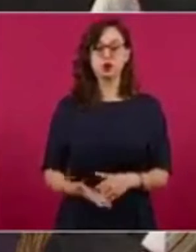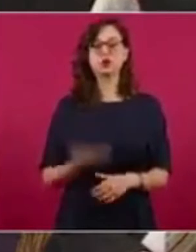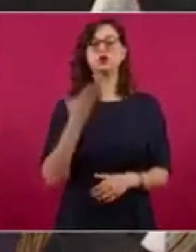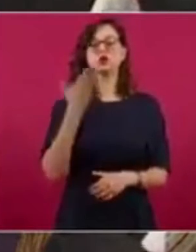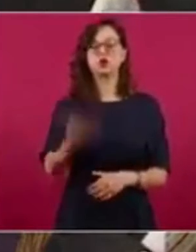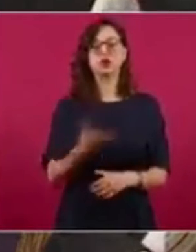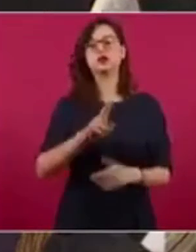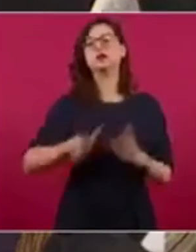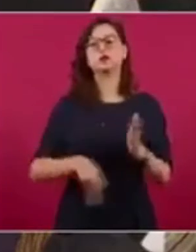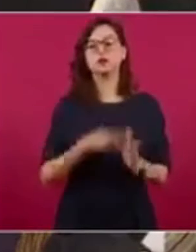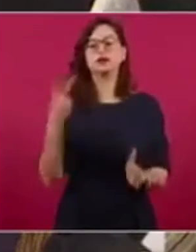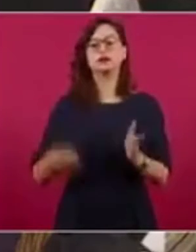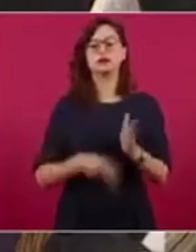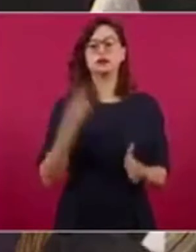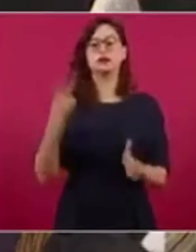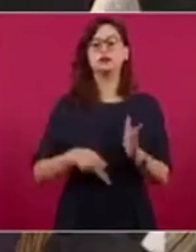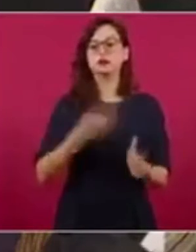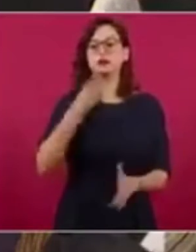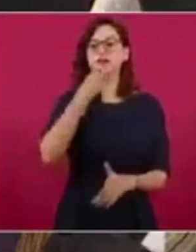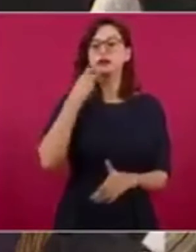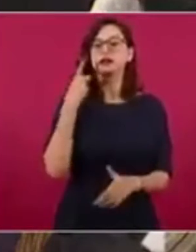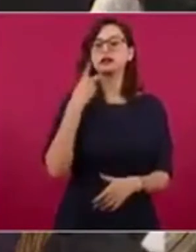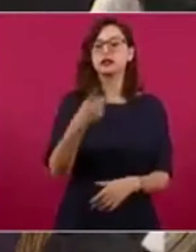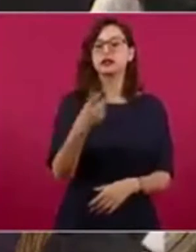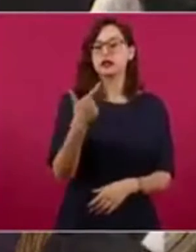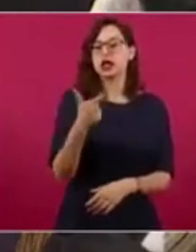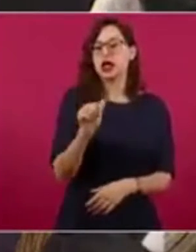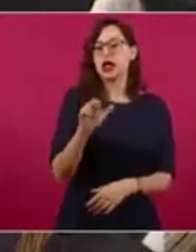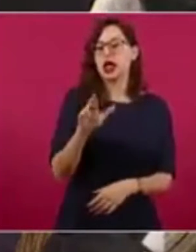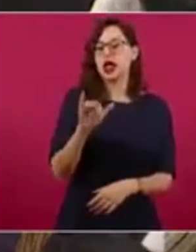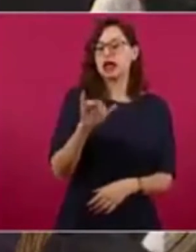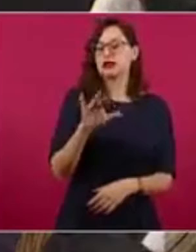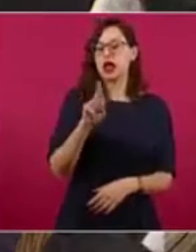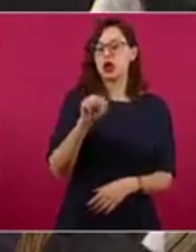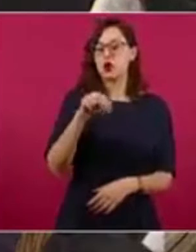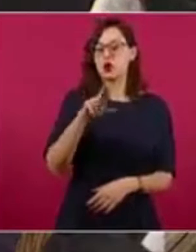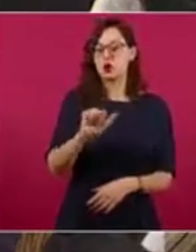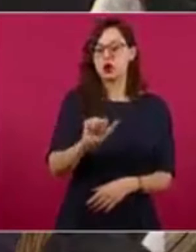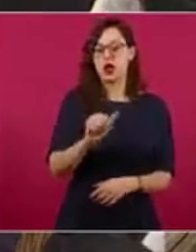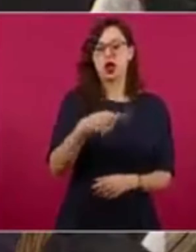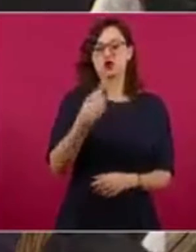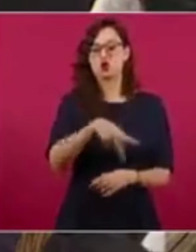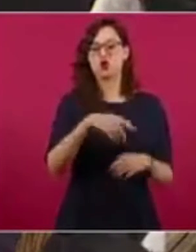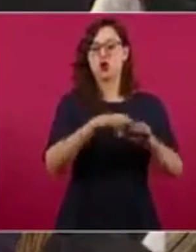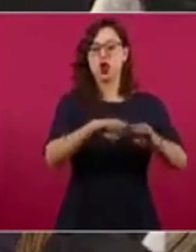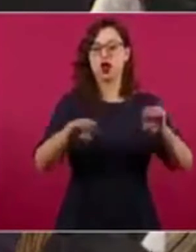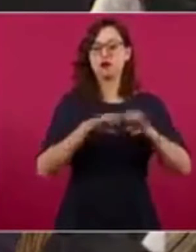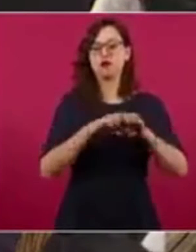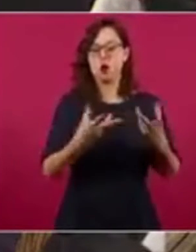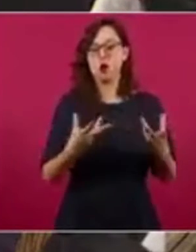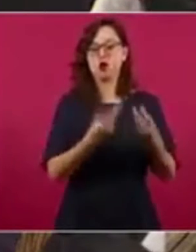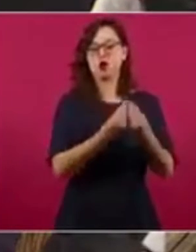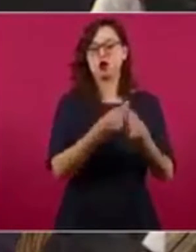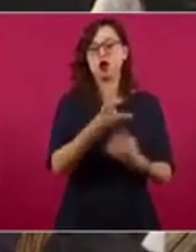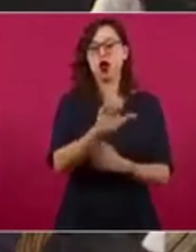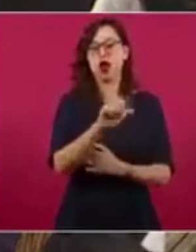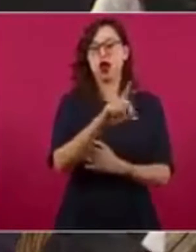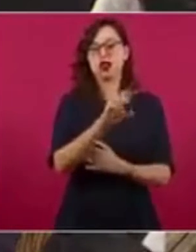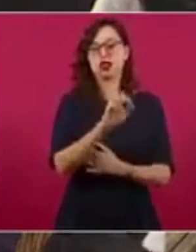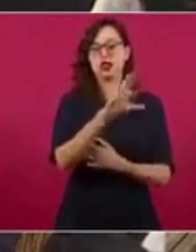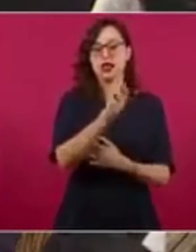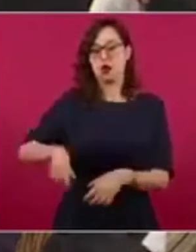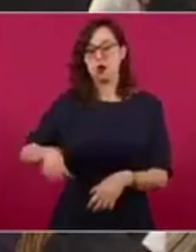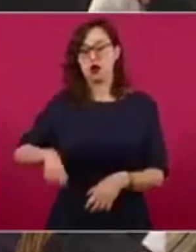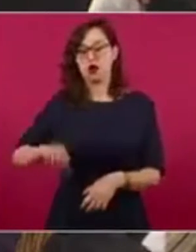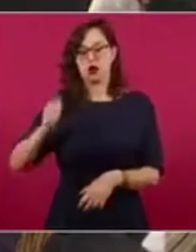ha mencionado que nada que tenga que ver con Genaro García Luna ni con todo el tema del calderonato podría estar en